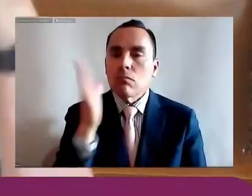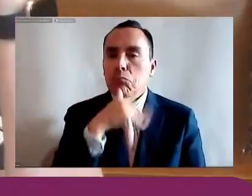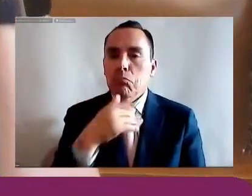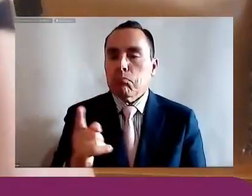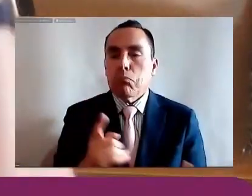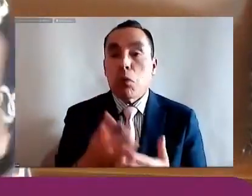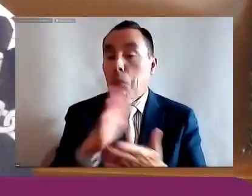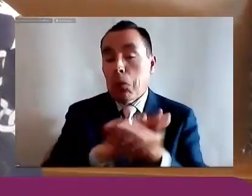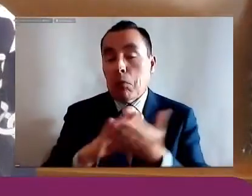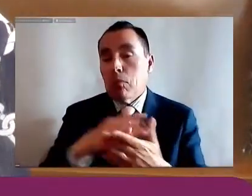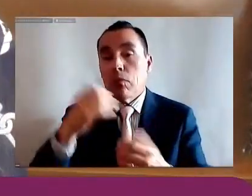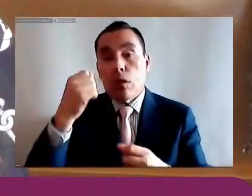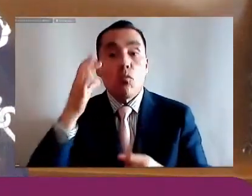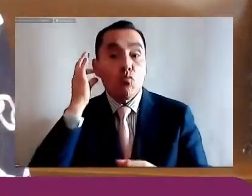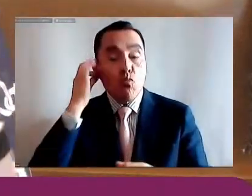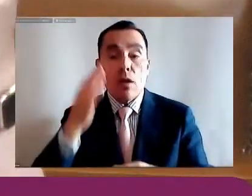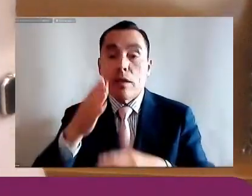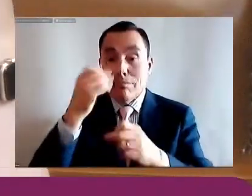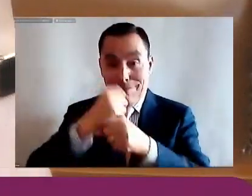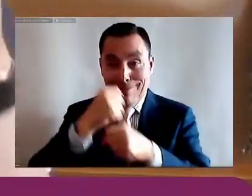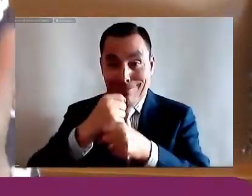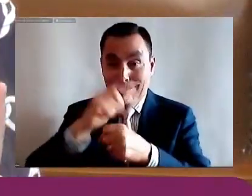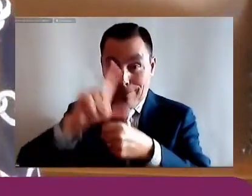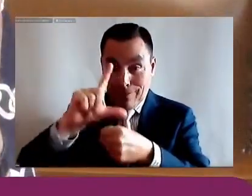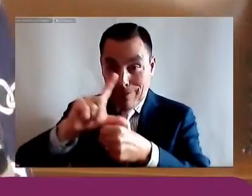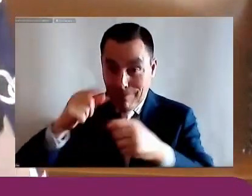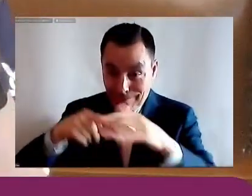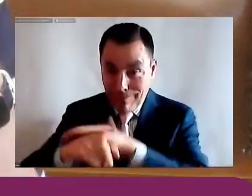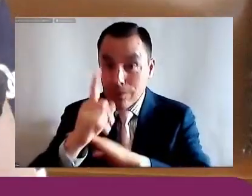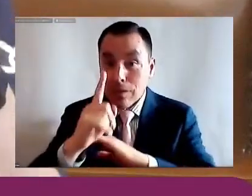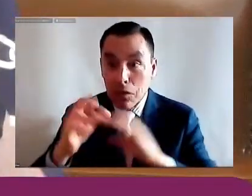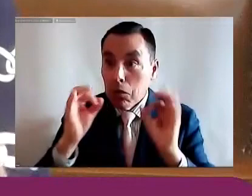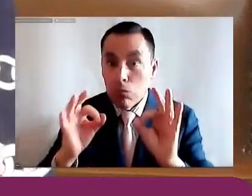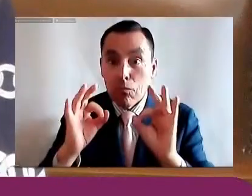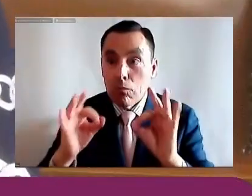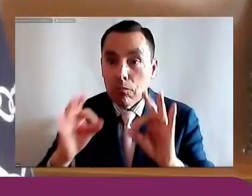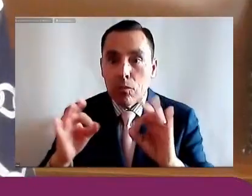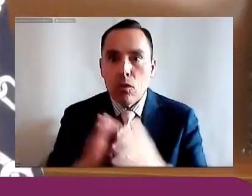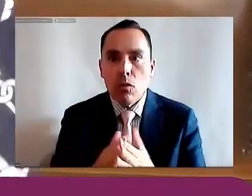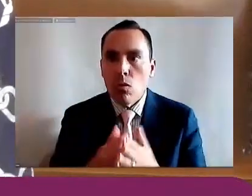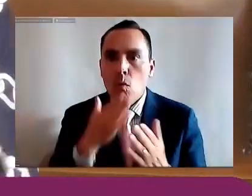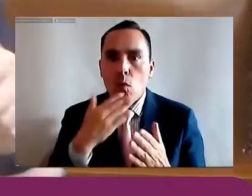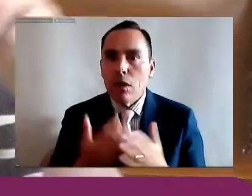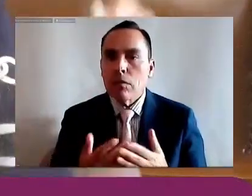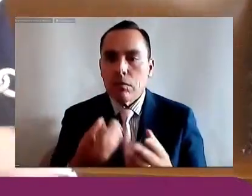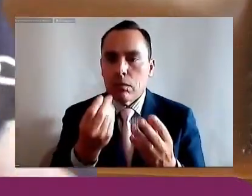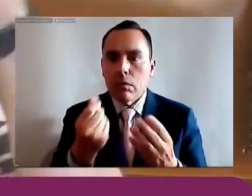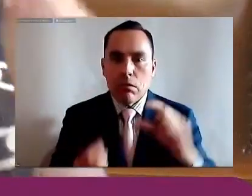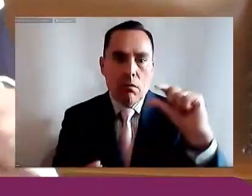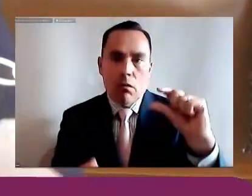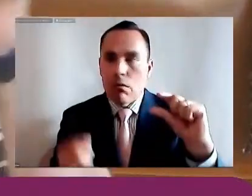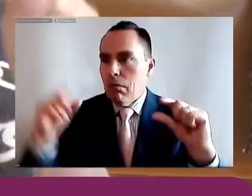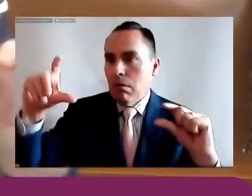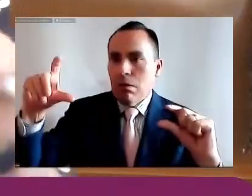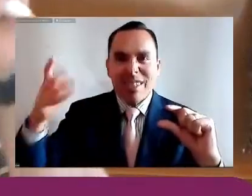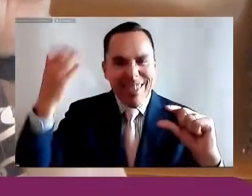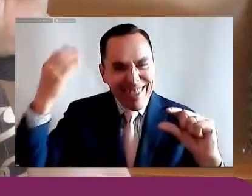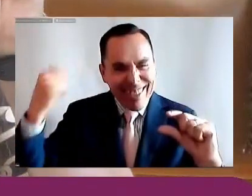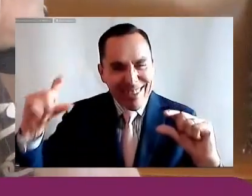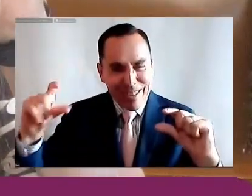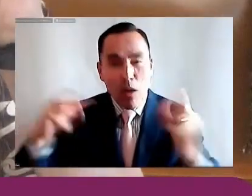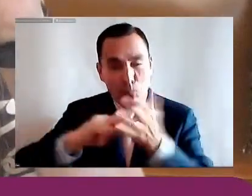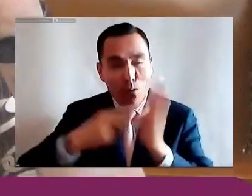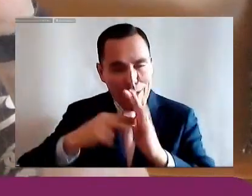laboral formal, ¿verdad? Brechas de brecha salarial, en fin, todos esos problemas que